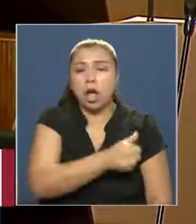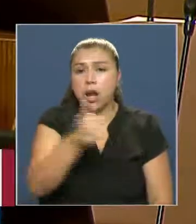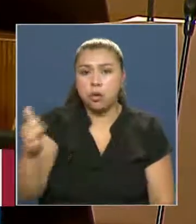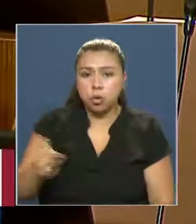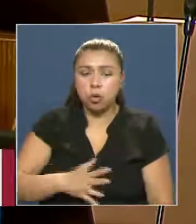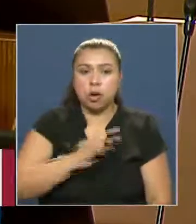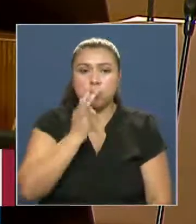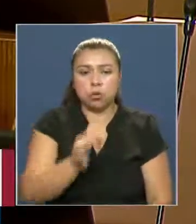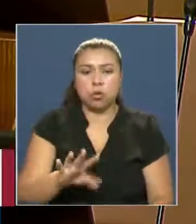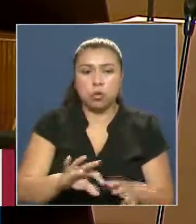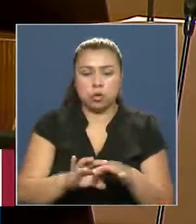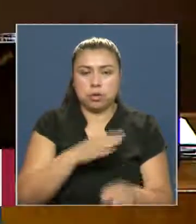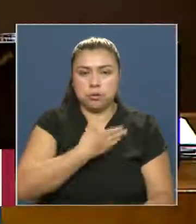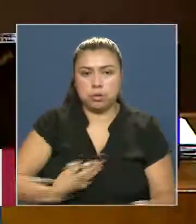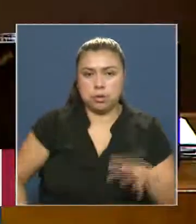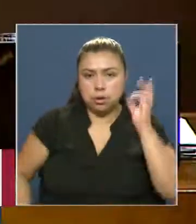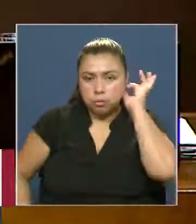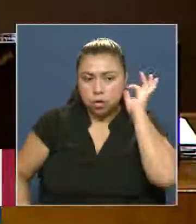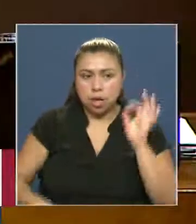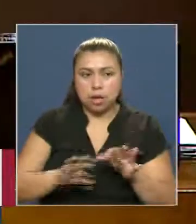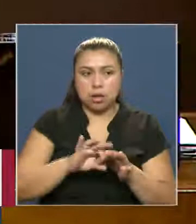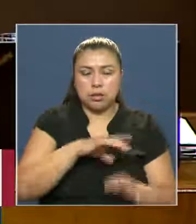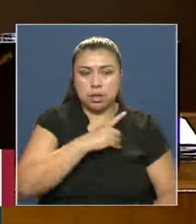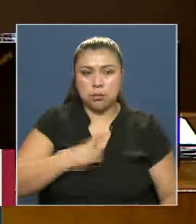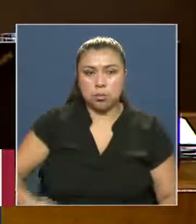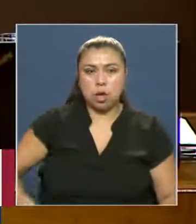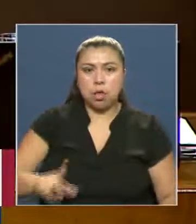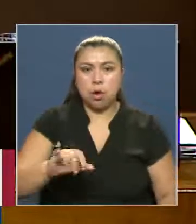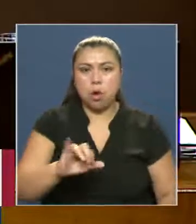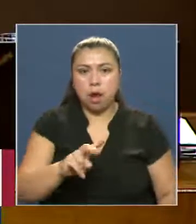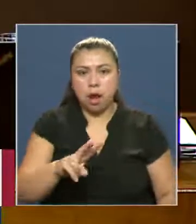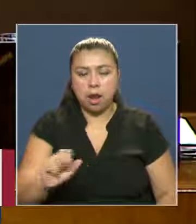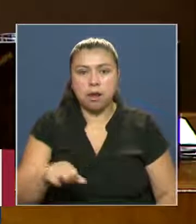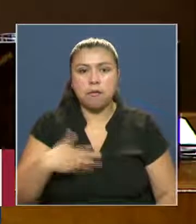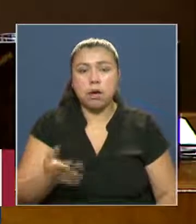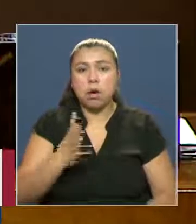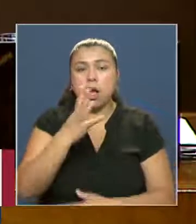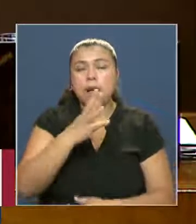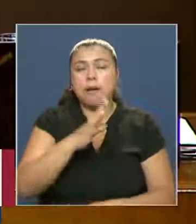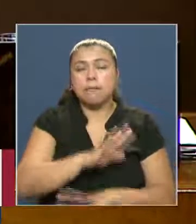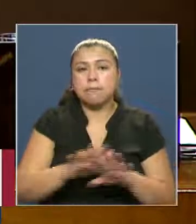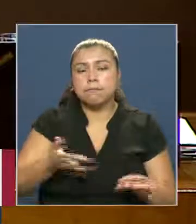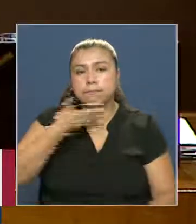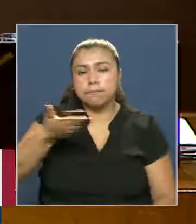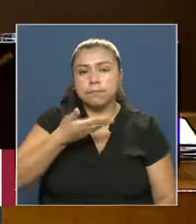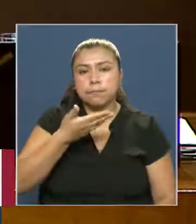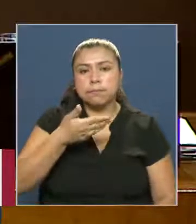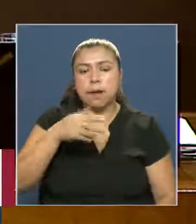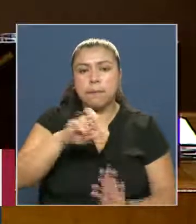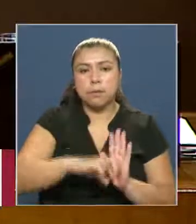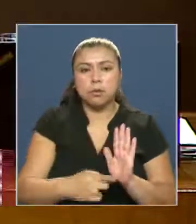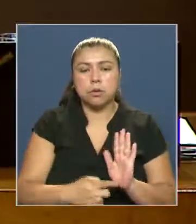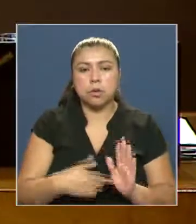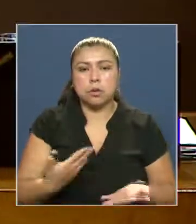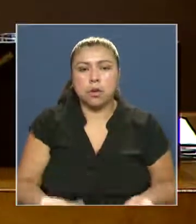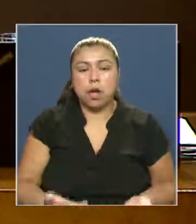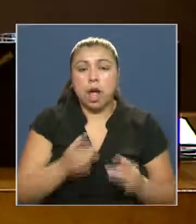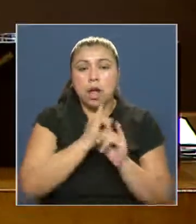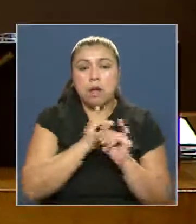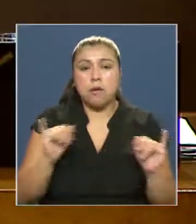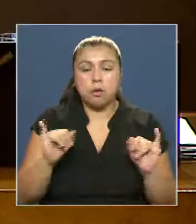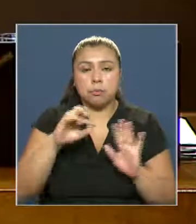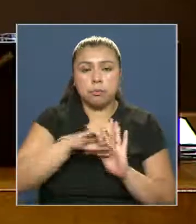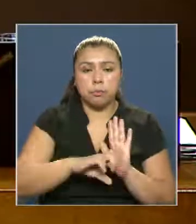gracias. Muchas gracias, diputado Leiva. Con esto ponemos fin a la intervención en este proyecto. Les debo informar